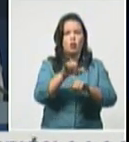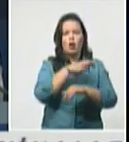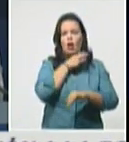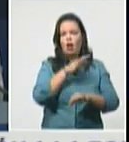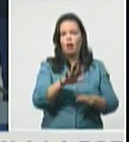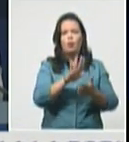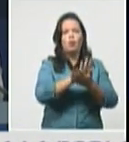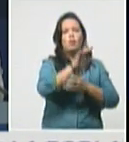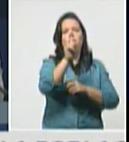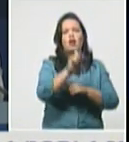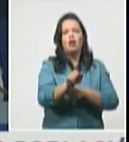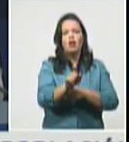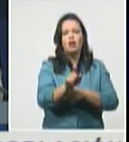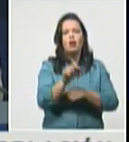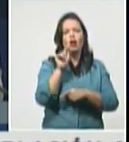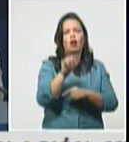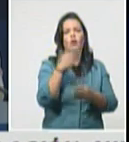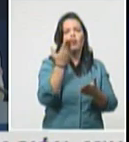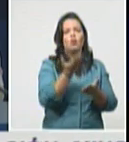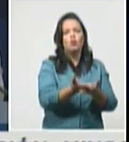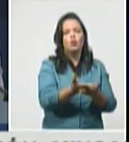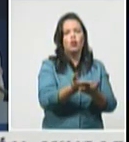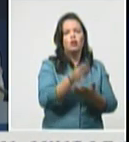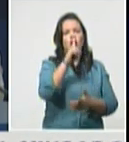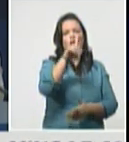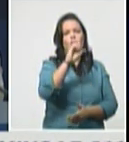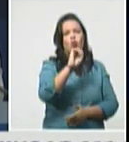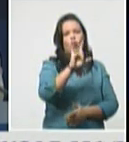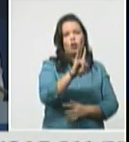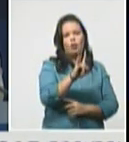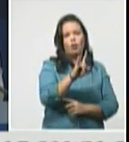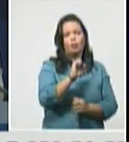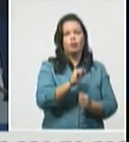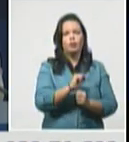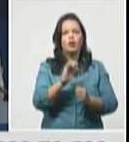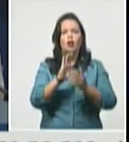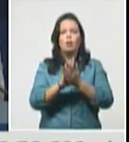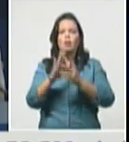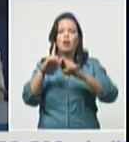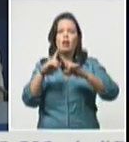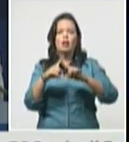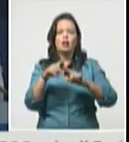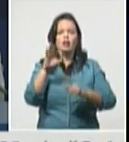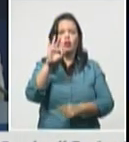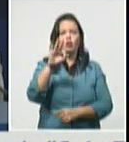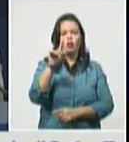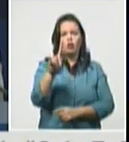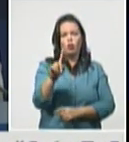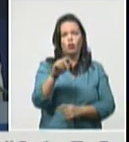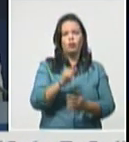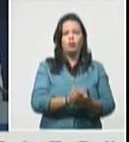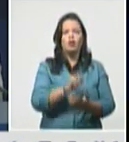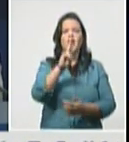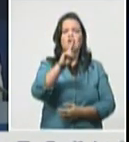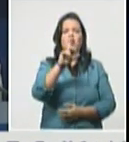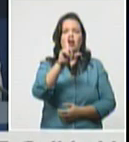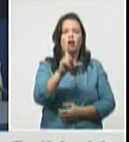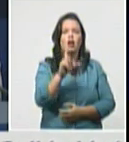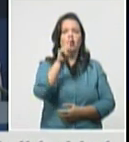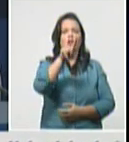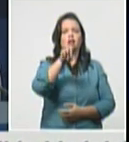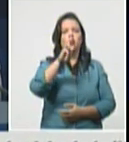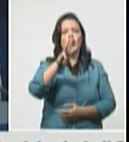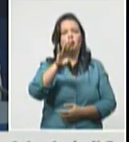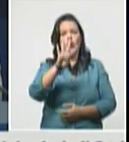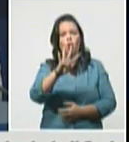procesaron 109 muestras, de Matanzas 81, de Villa Clara 134,